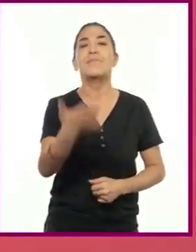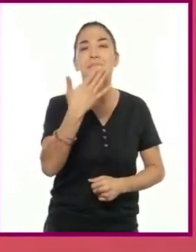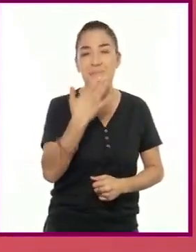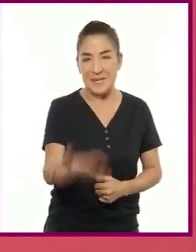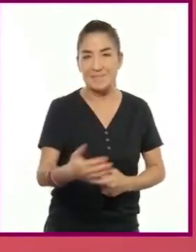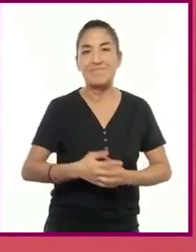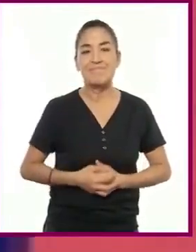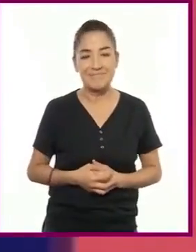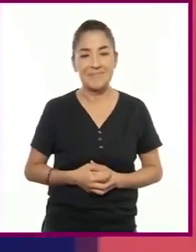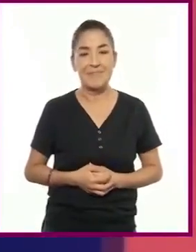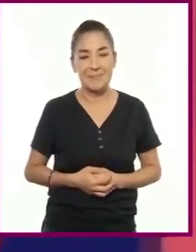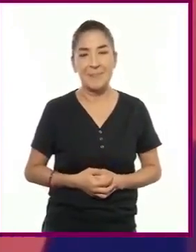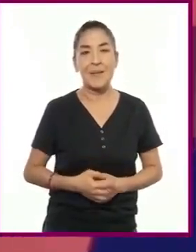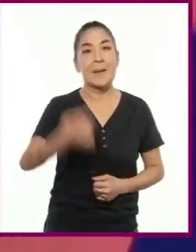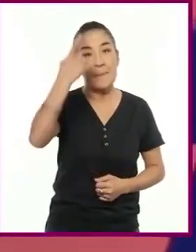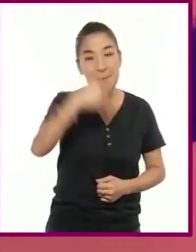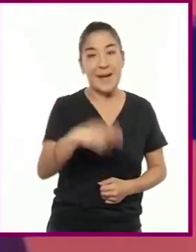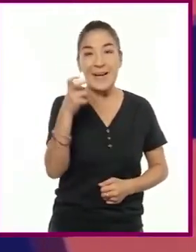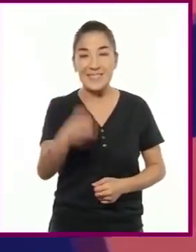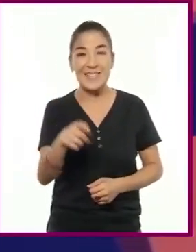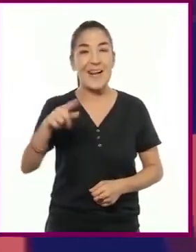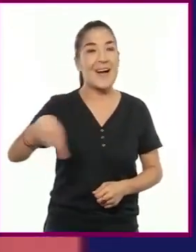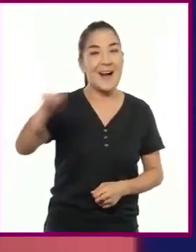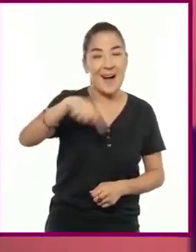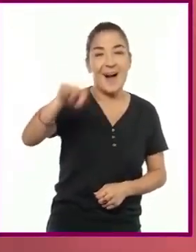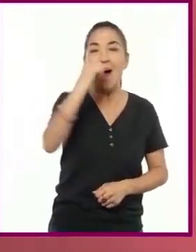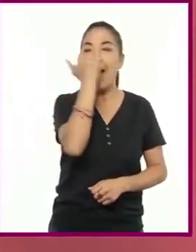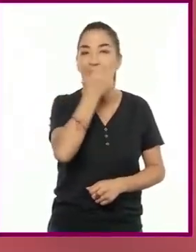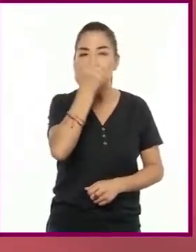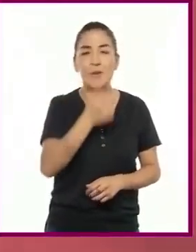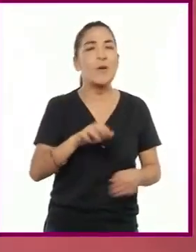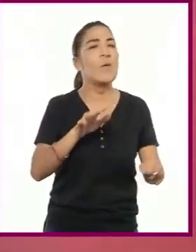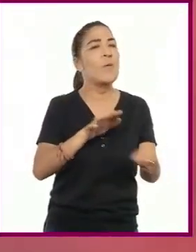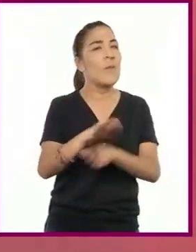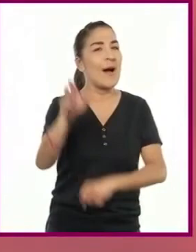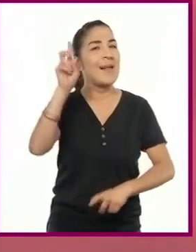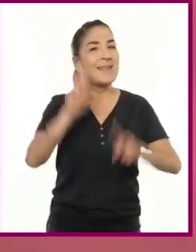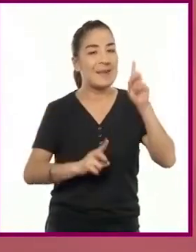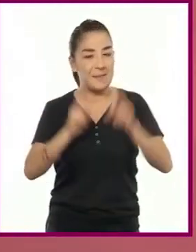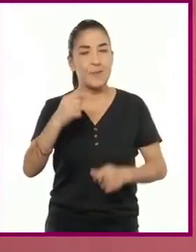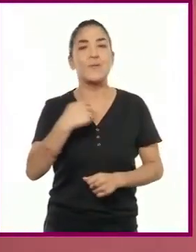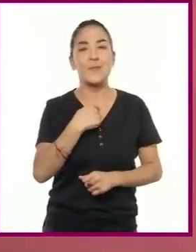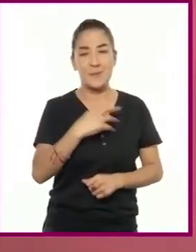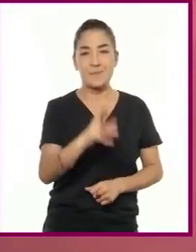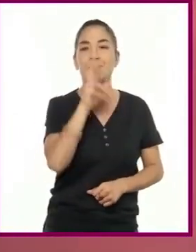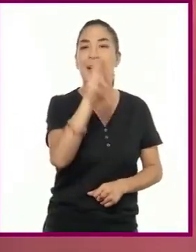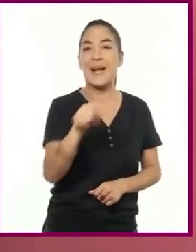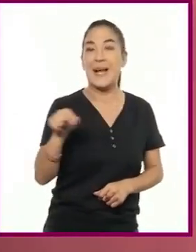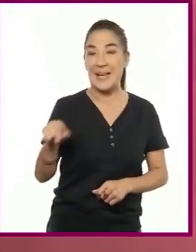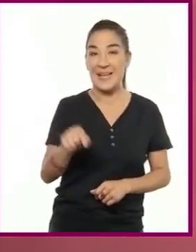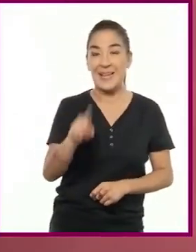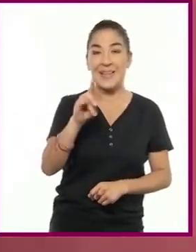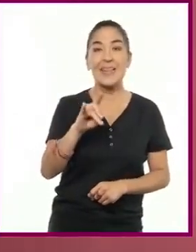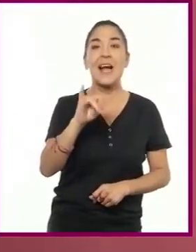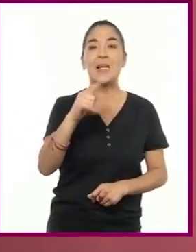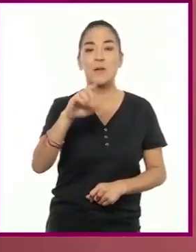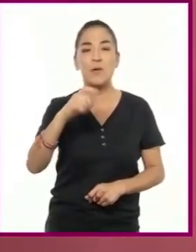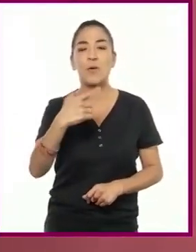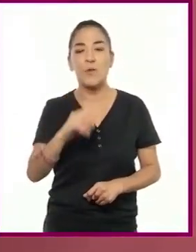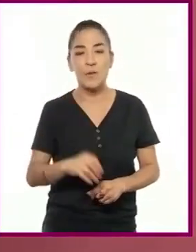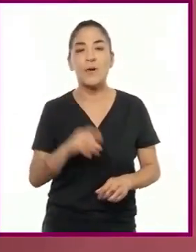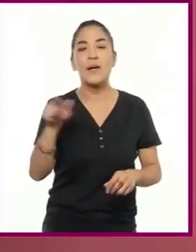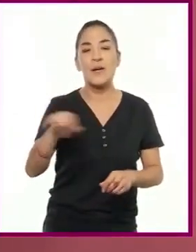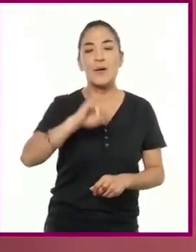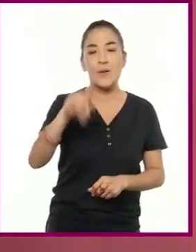Correcto. Y para que ni tú ni las alumnas y alumnos se queden con la duda, te diré que ese diálogo pertenece a la novela